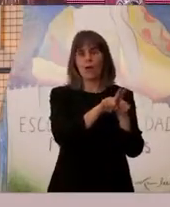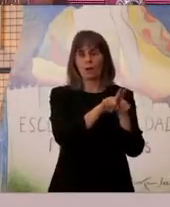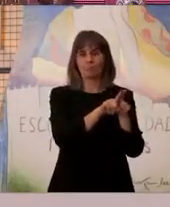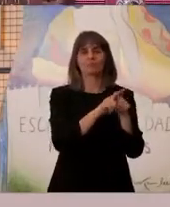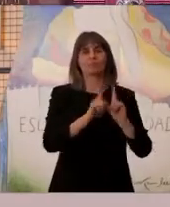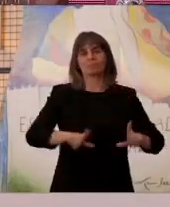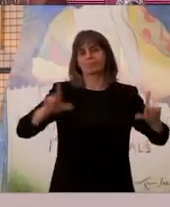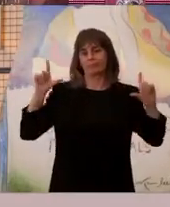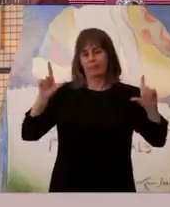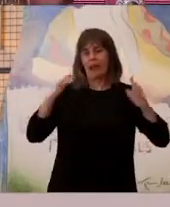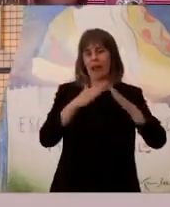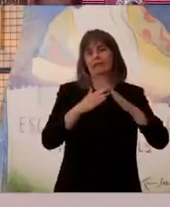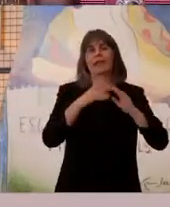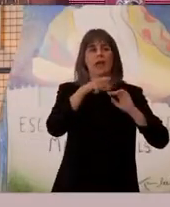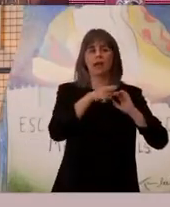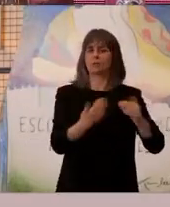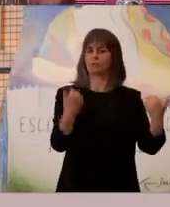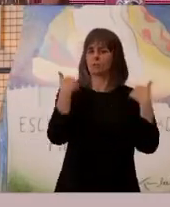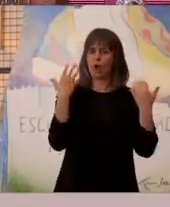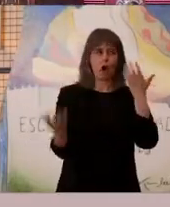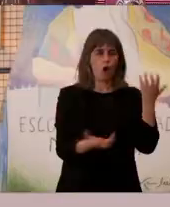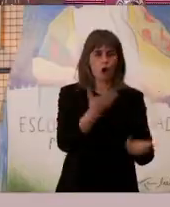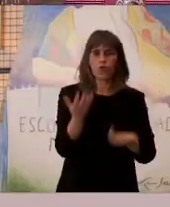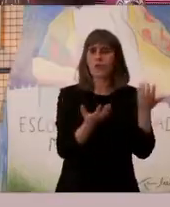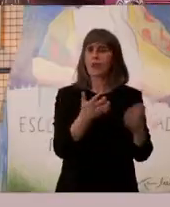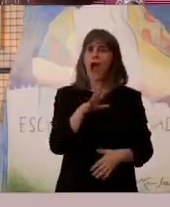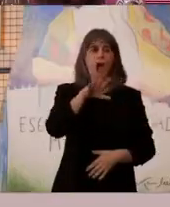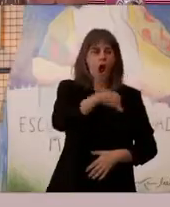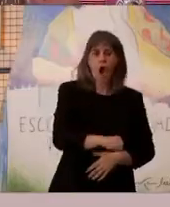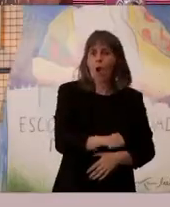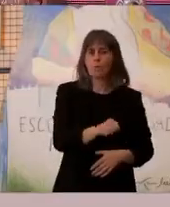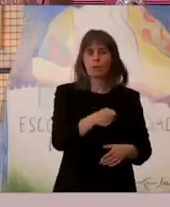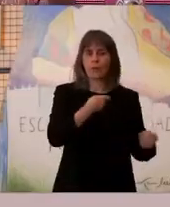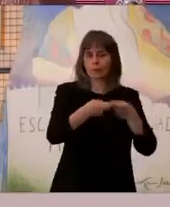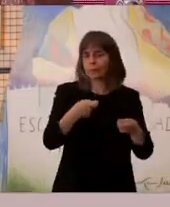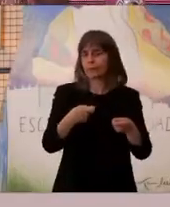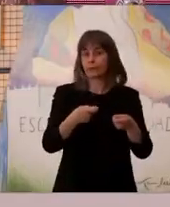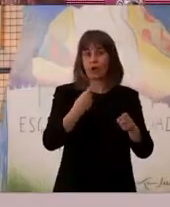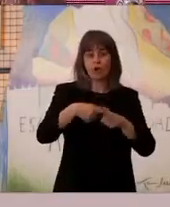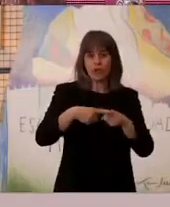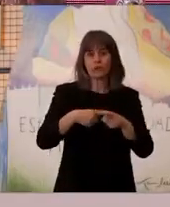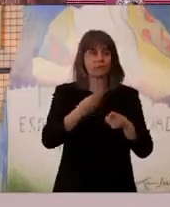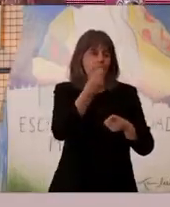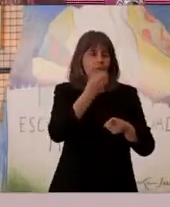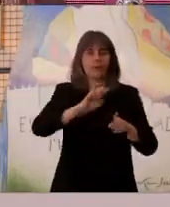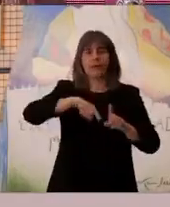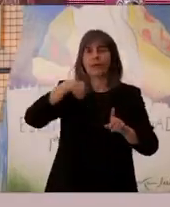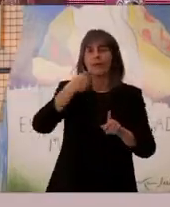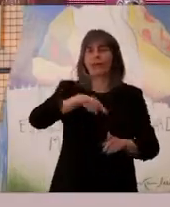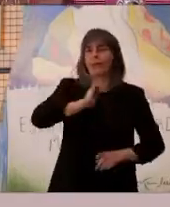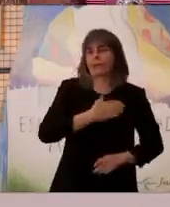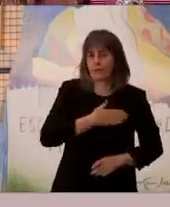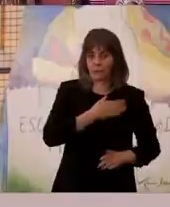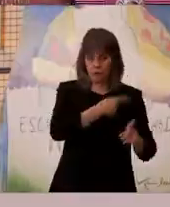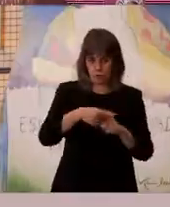de la casa se quedó con la cocina y con todo lo que implica con la compra y con lo que íbamos a comer al día siguiente hace 10 años también decidimos